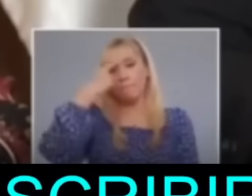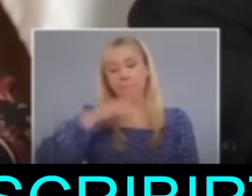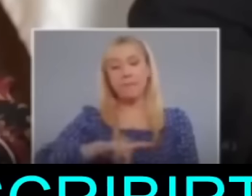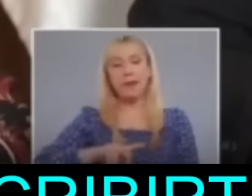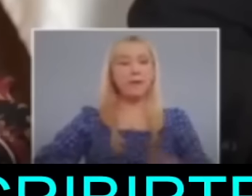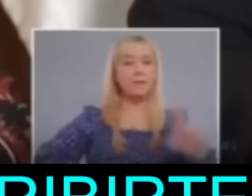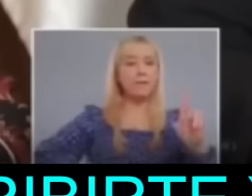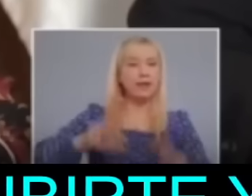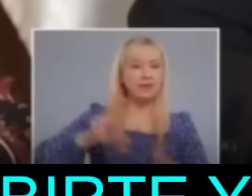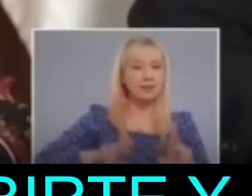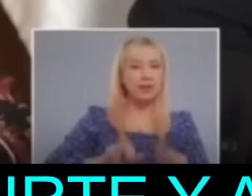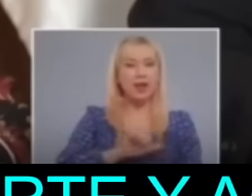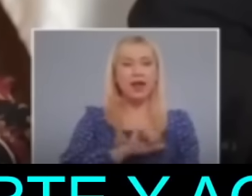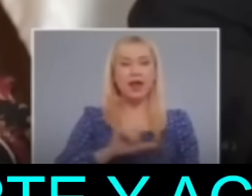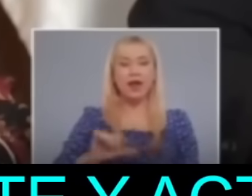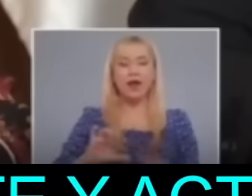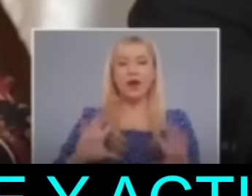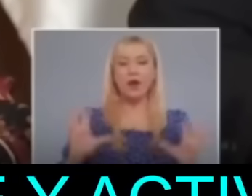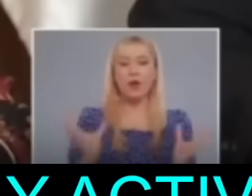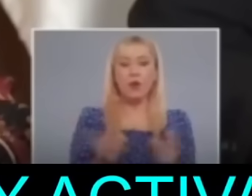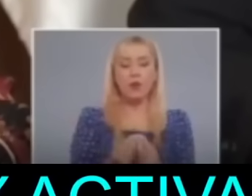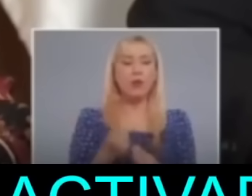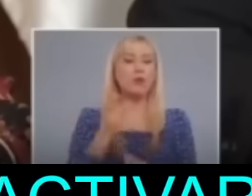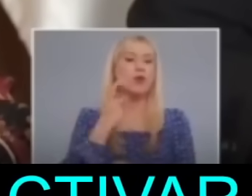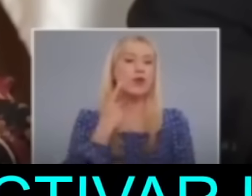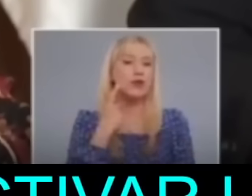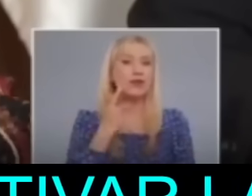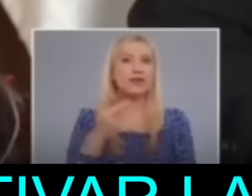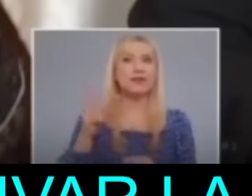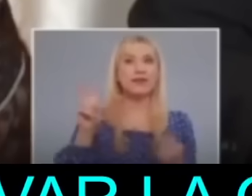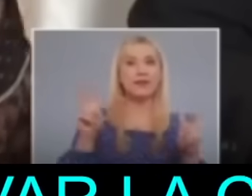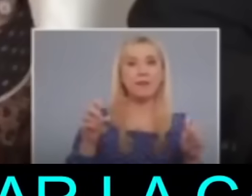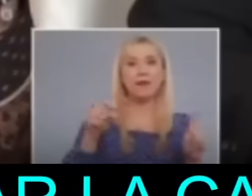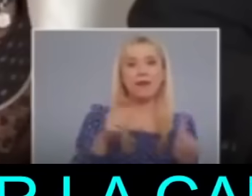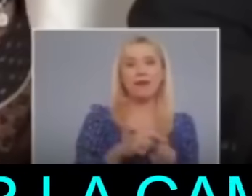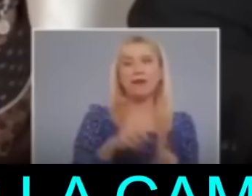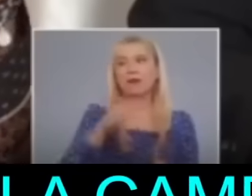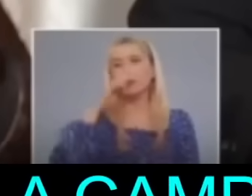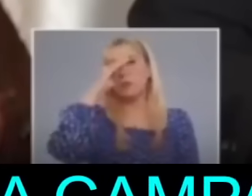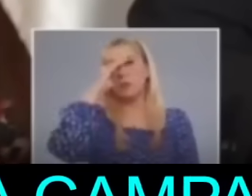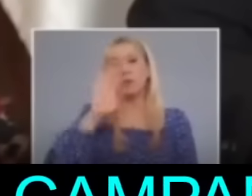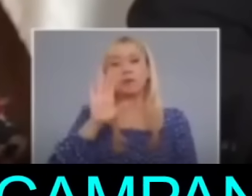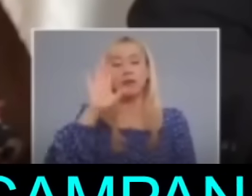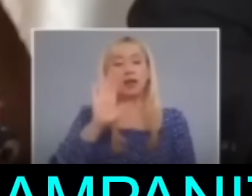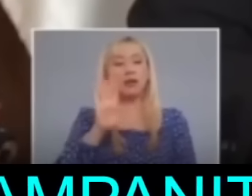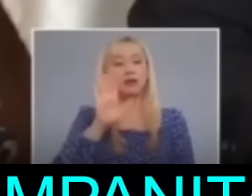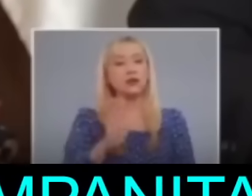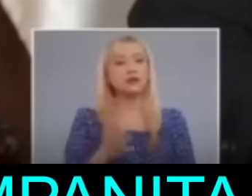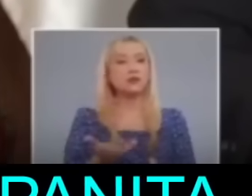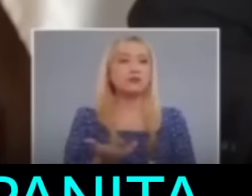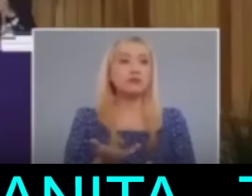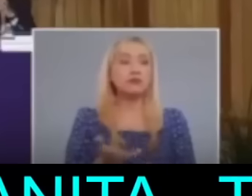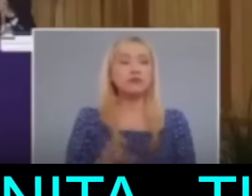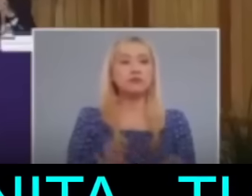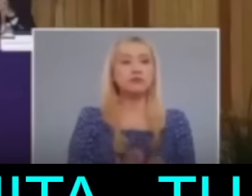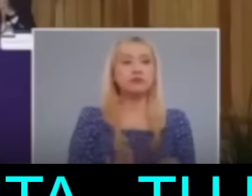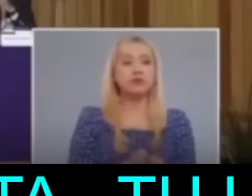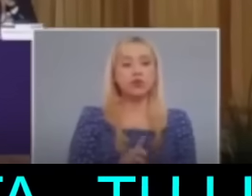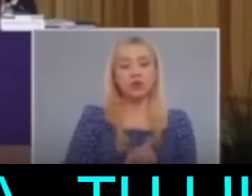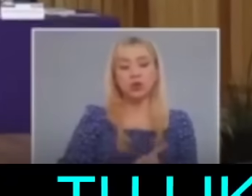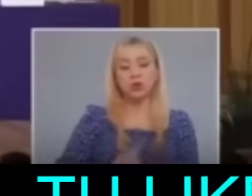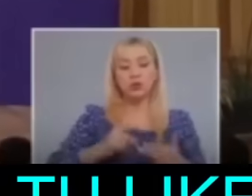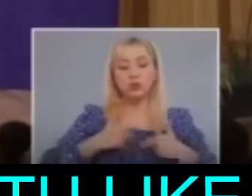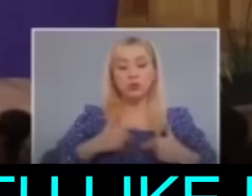que nunca deben verse como si pertenecieran a una segunda categoría de derechos